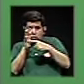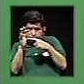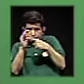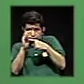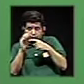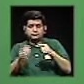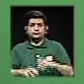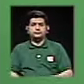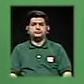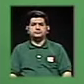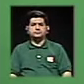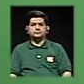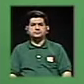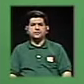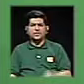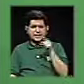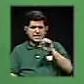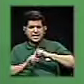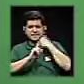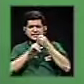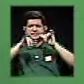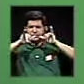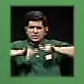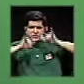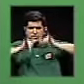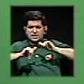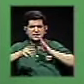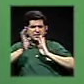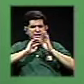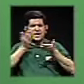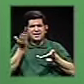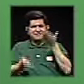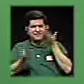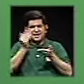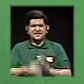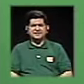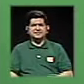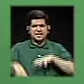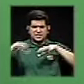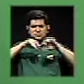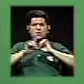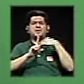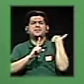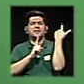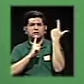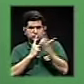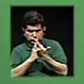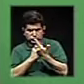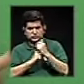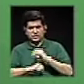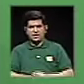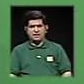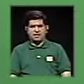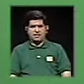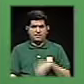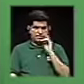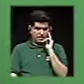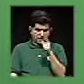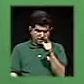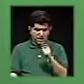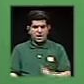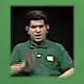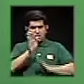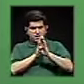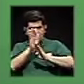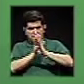y ha quedado un poco eso Tal vez háblenos un poco Cómo cómo el movimiento social Eh pues se ha